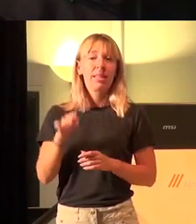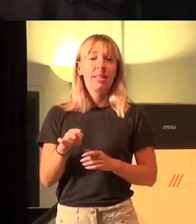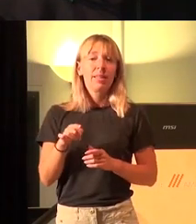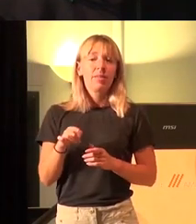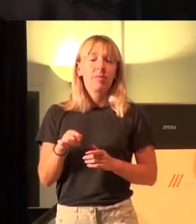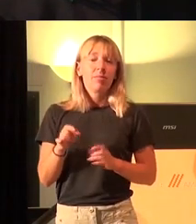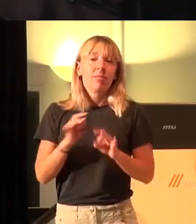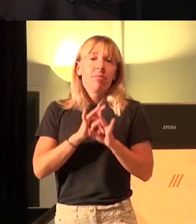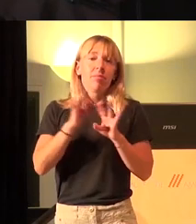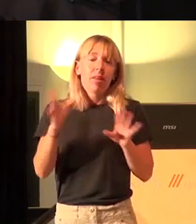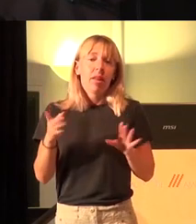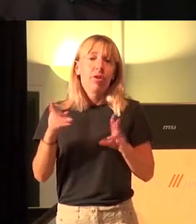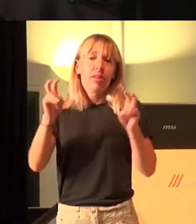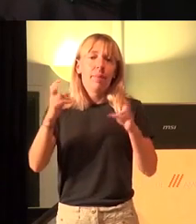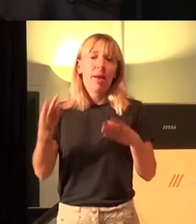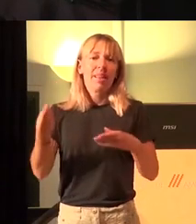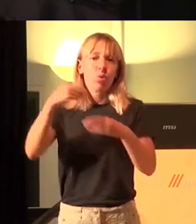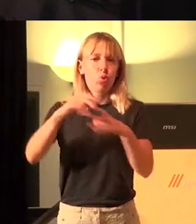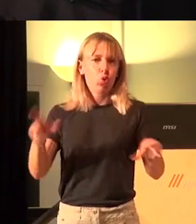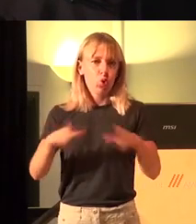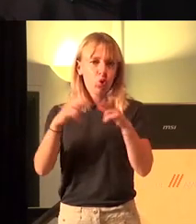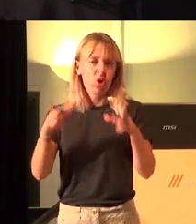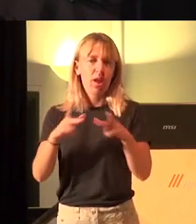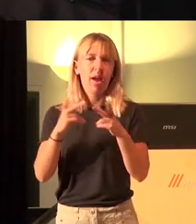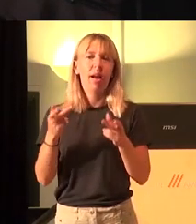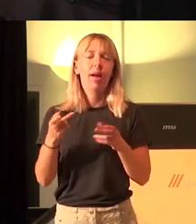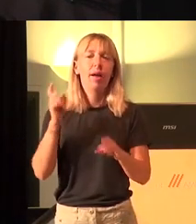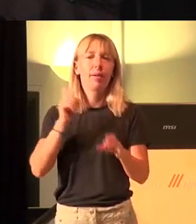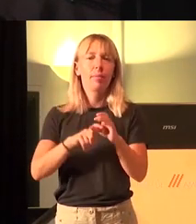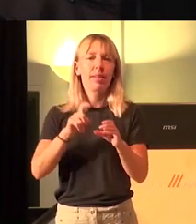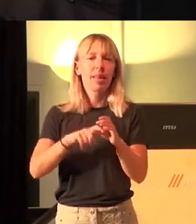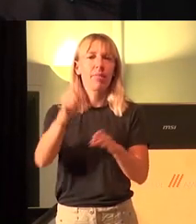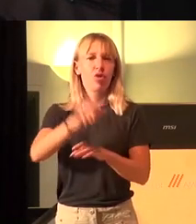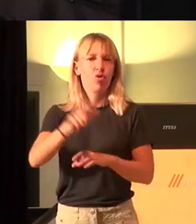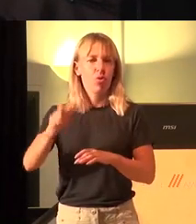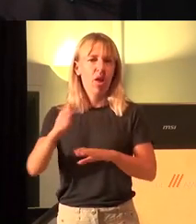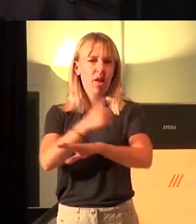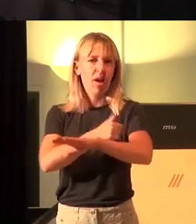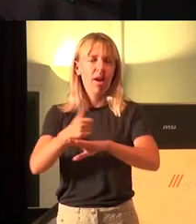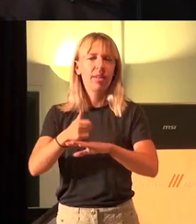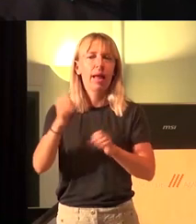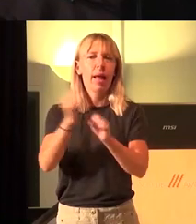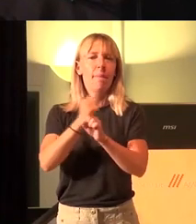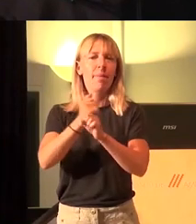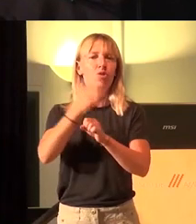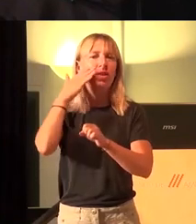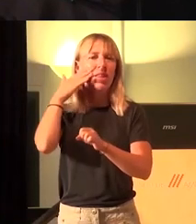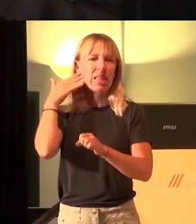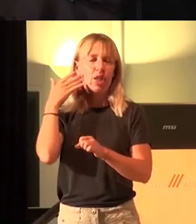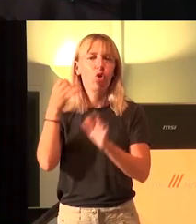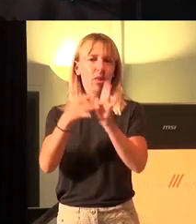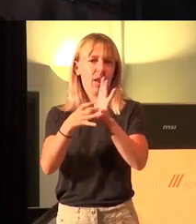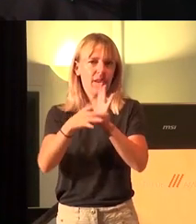pues claro, está la inclusión social, la participación ciudadana, el empleo digno y